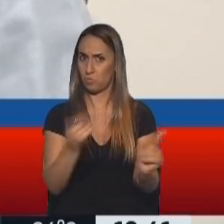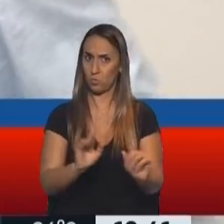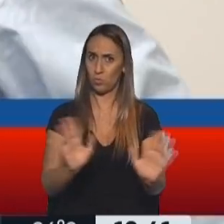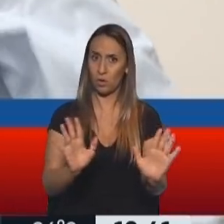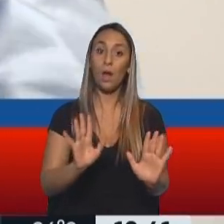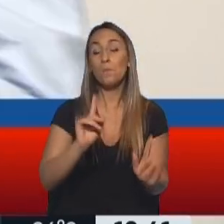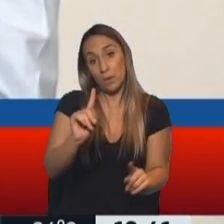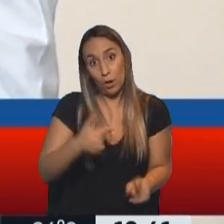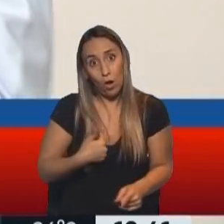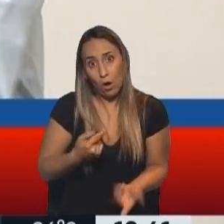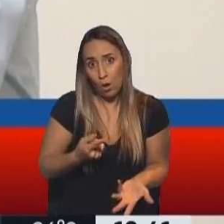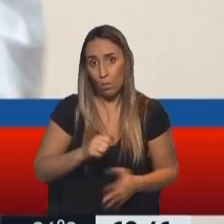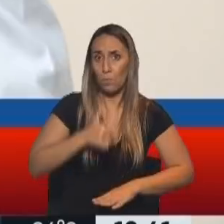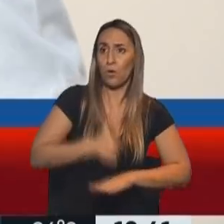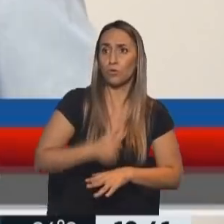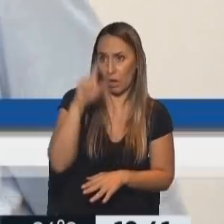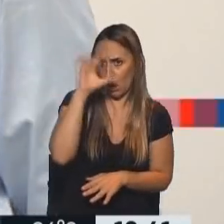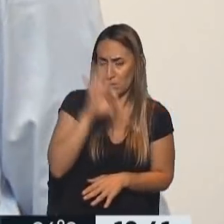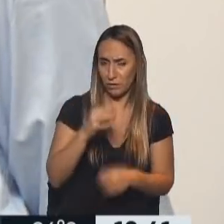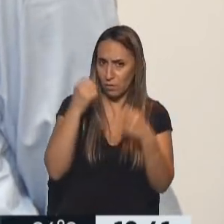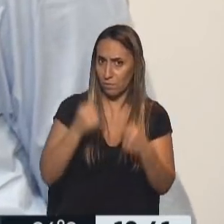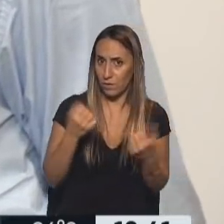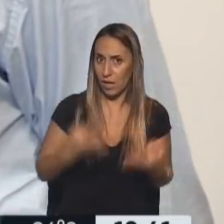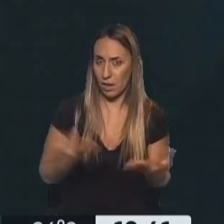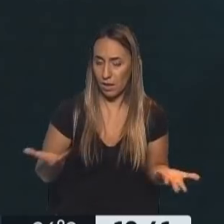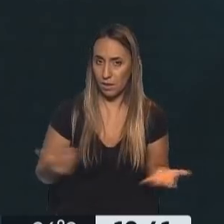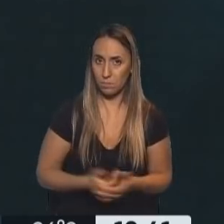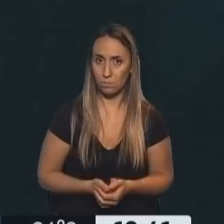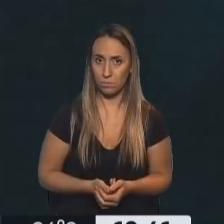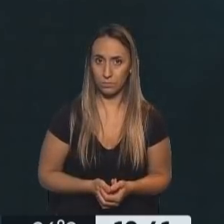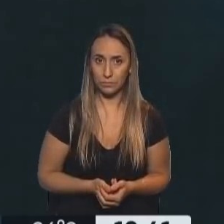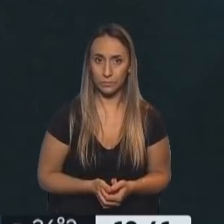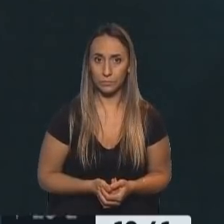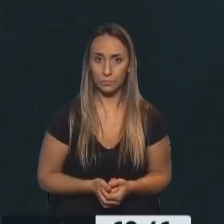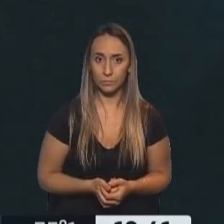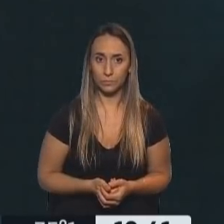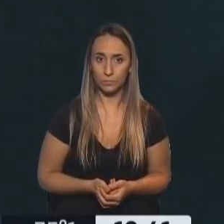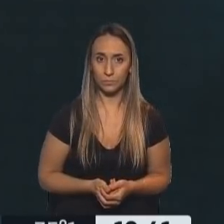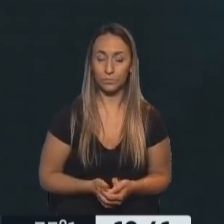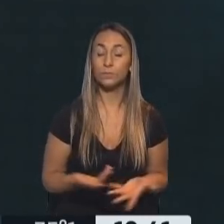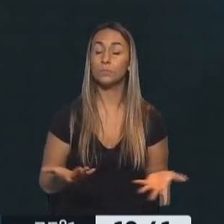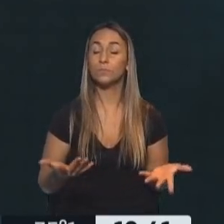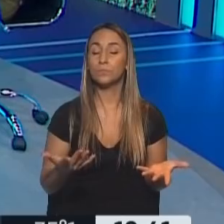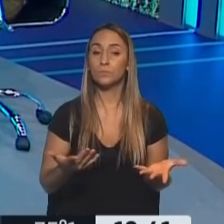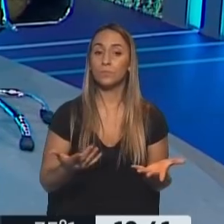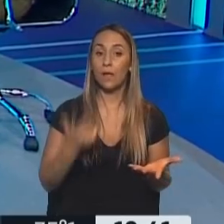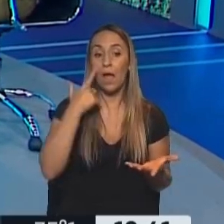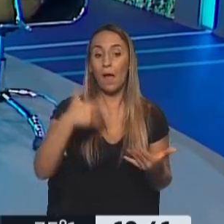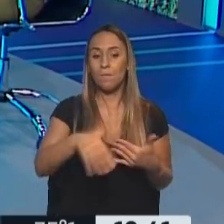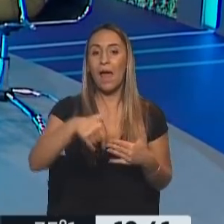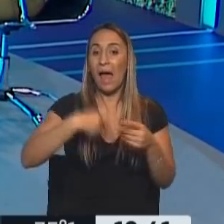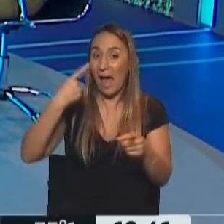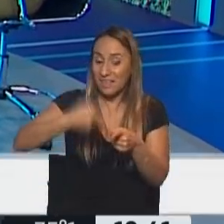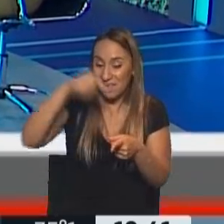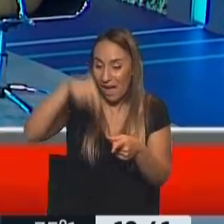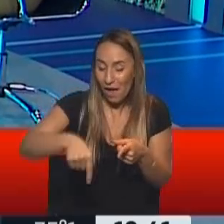tener posturas sustentadas en el contenido de lo que se vaya a aprobar. Bueno, vamos a ver, hasta aquí hay mucha cautela en las declaraciones de